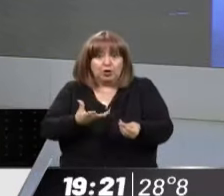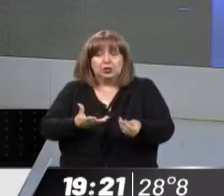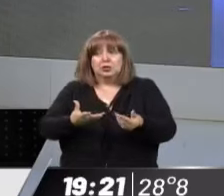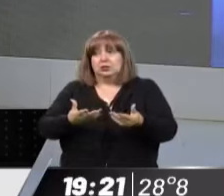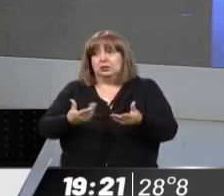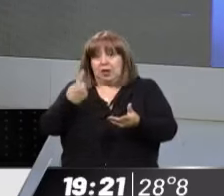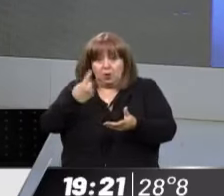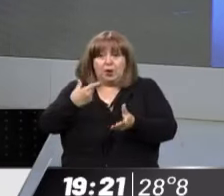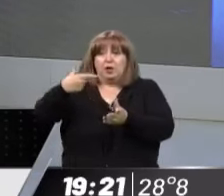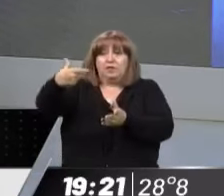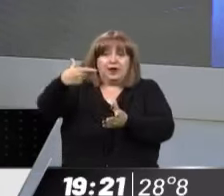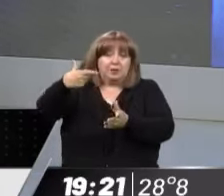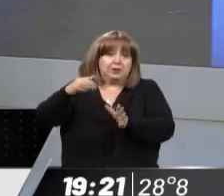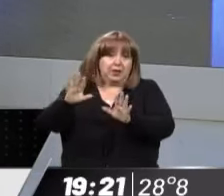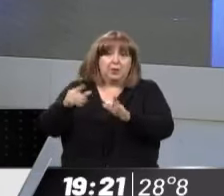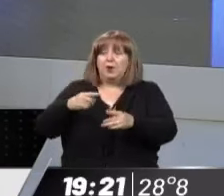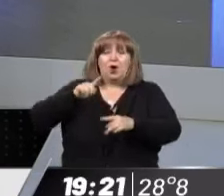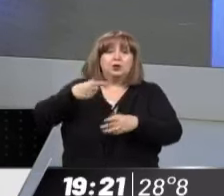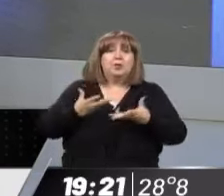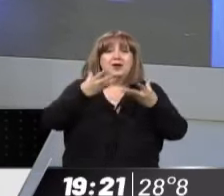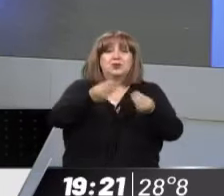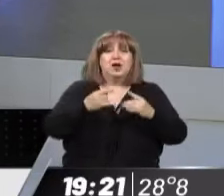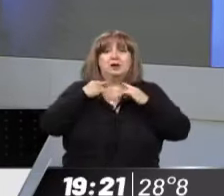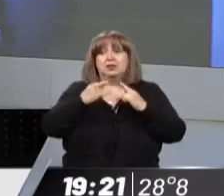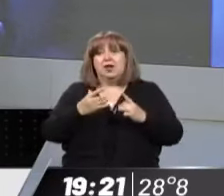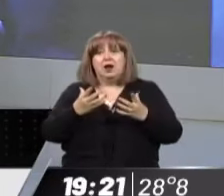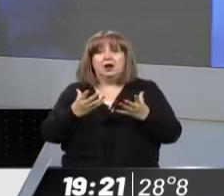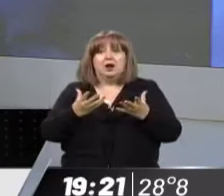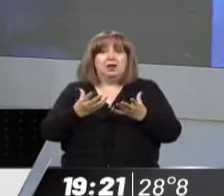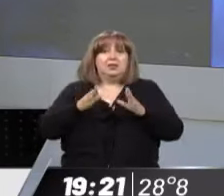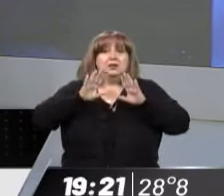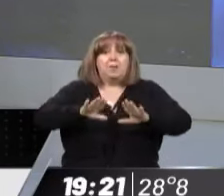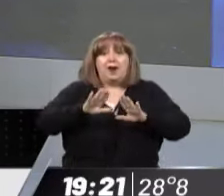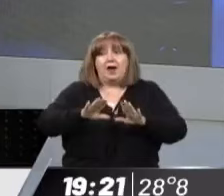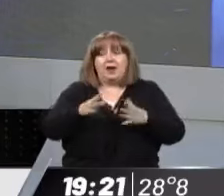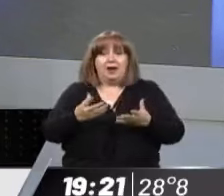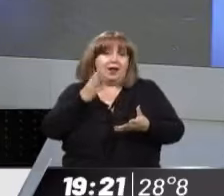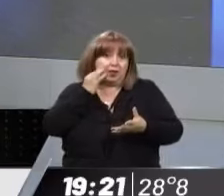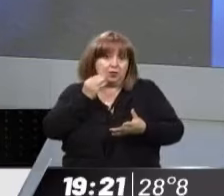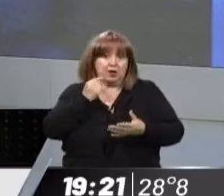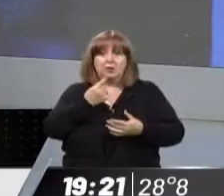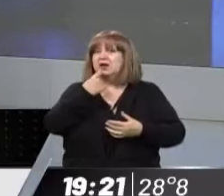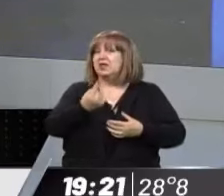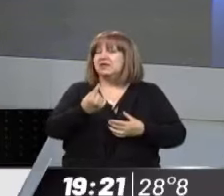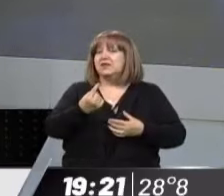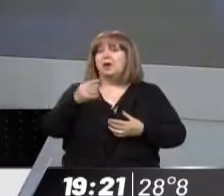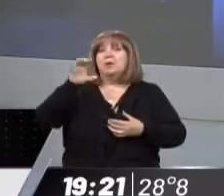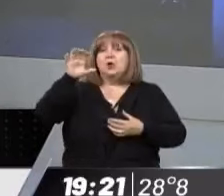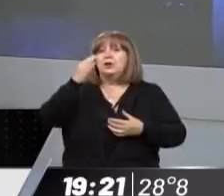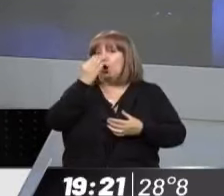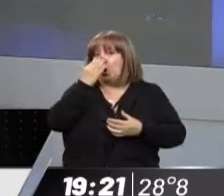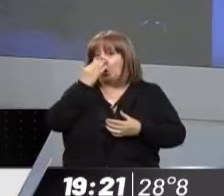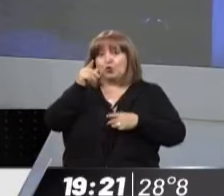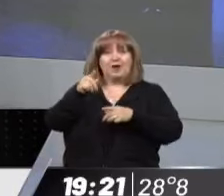como vos decís, se quedan registros y de esa manera se puede constatar el hecho. Si les parece, vamos a escuchar lo que decían en la provincia